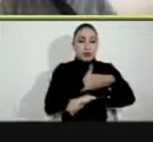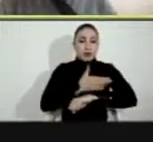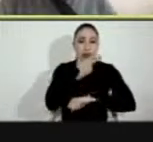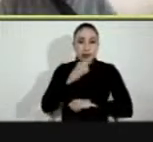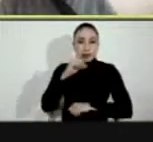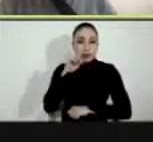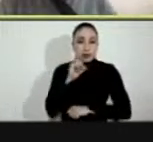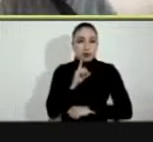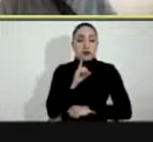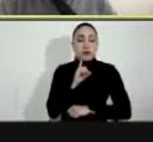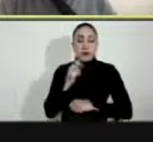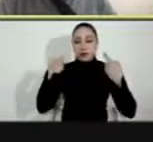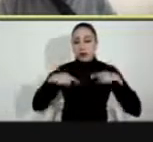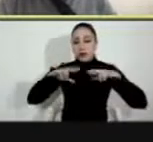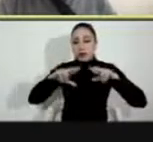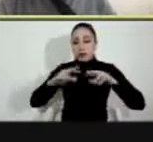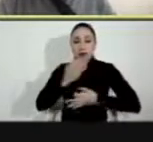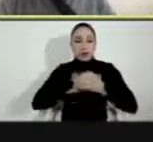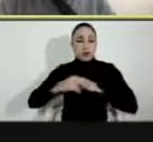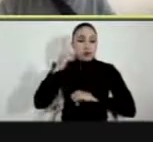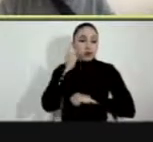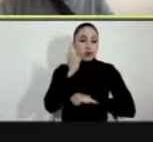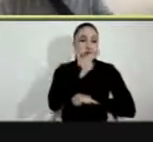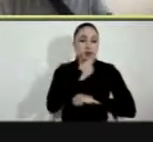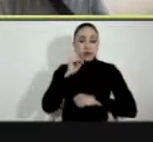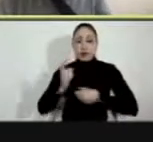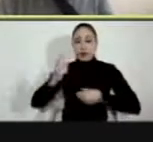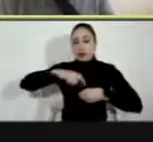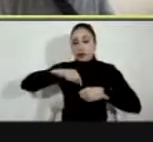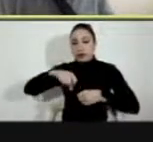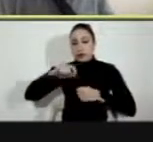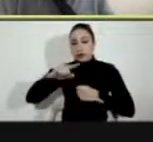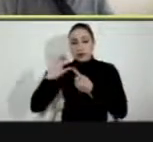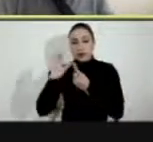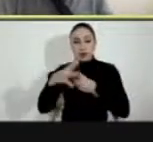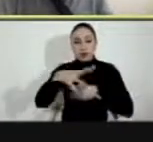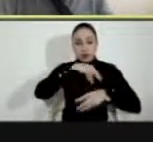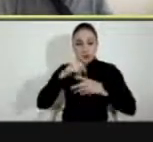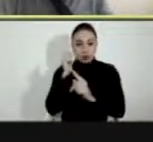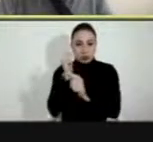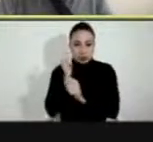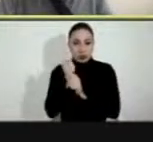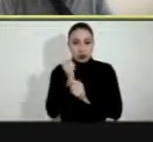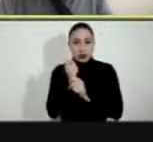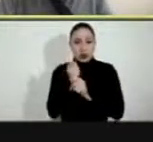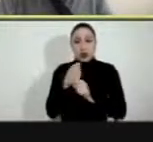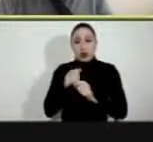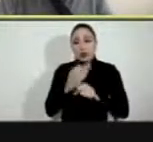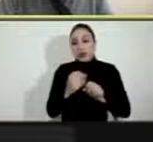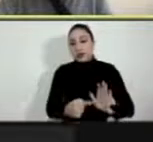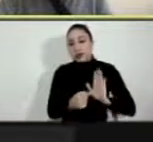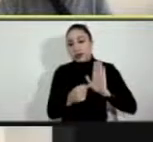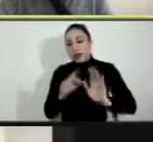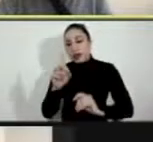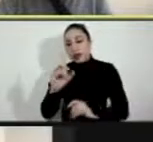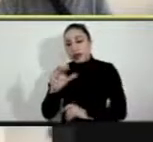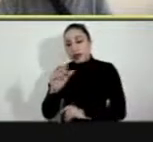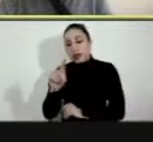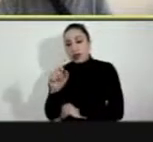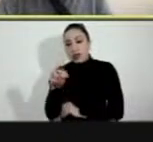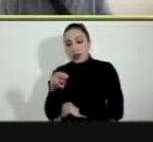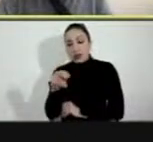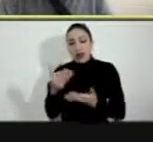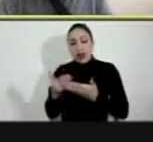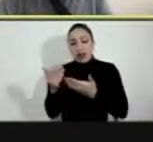y los diputados integrantes de la Comisión de Movilidad Sustentable, fundamento el presente dictamen en sentido positivo con